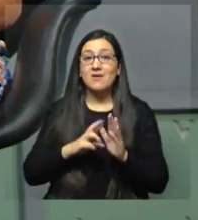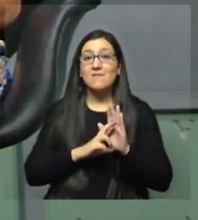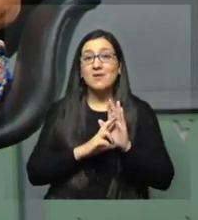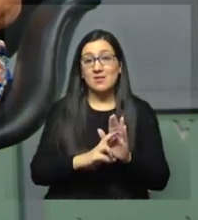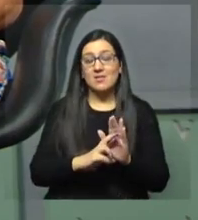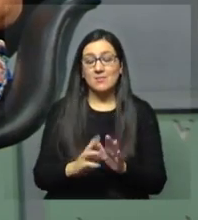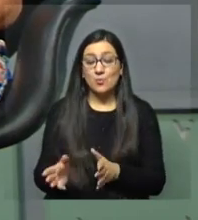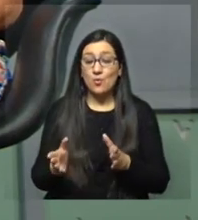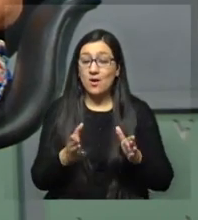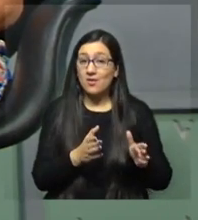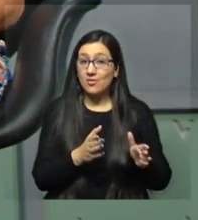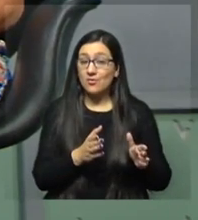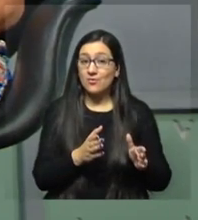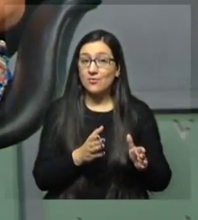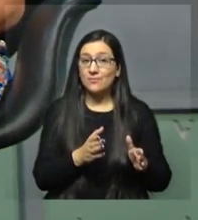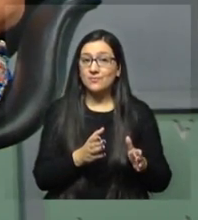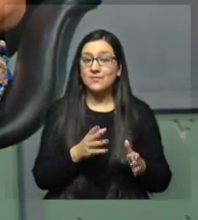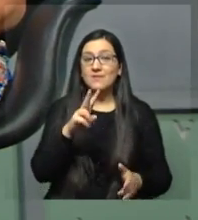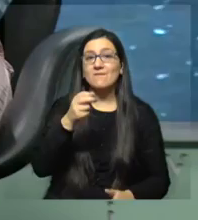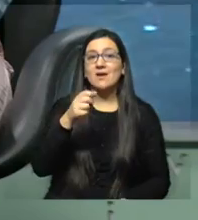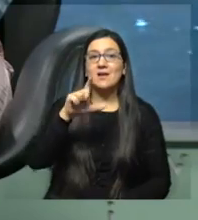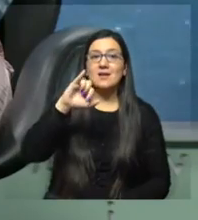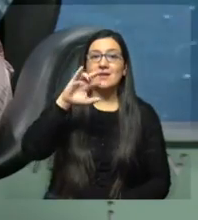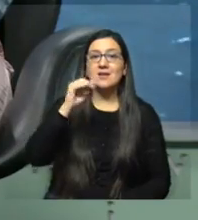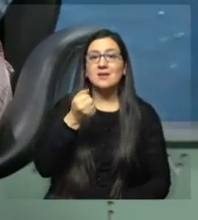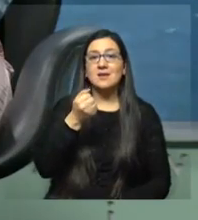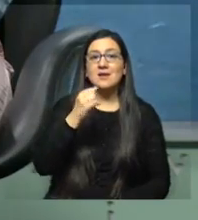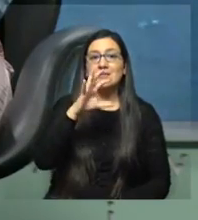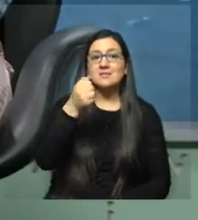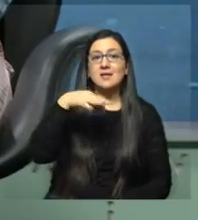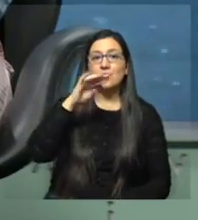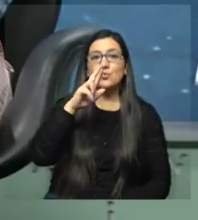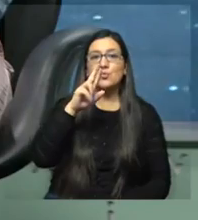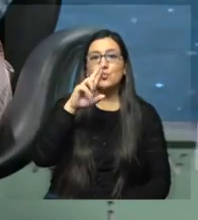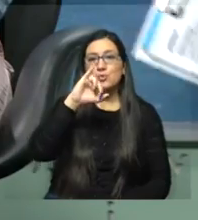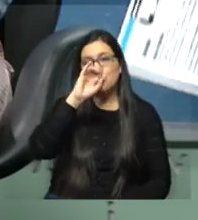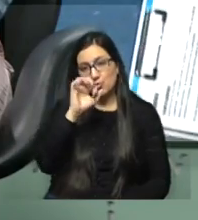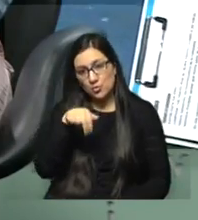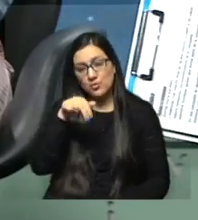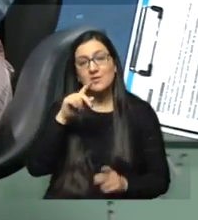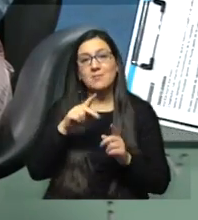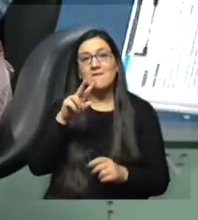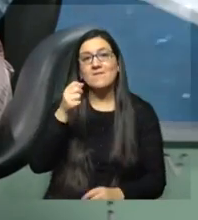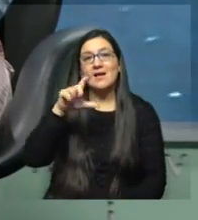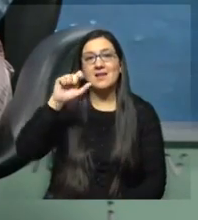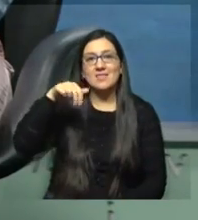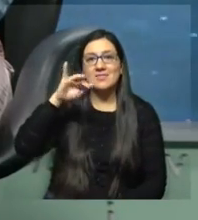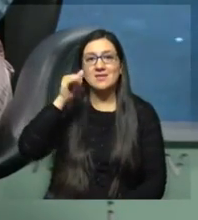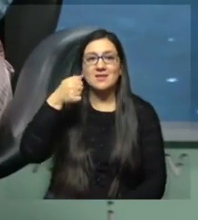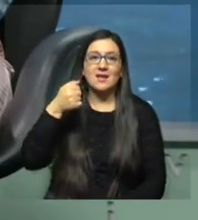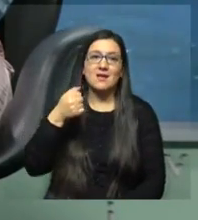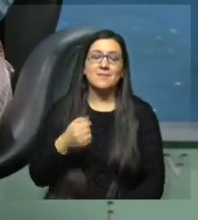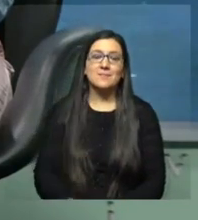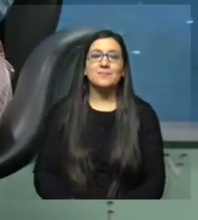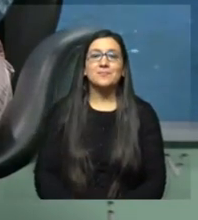un lado, estamos con Valeria Santurión y con Valentina Ongian. ¿Lo dije bien? Excelente. Pero perfecto.